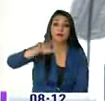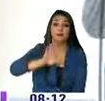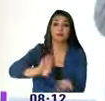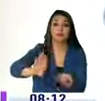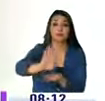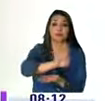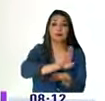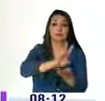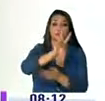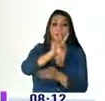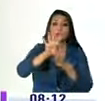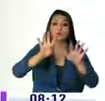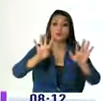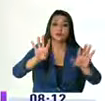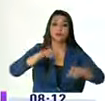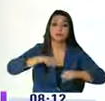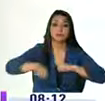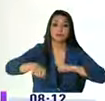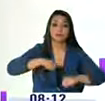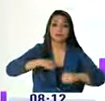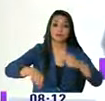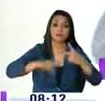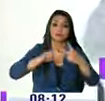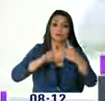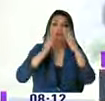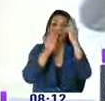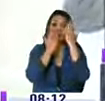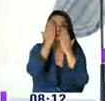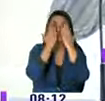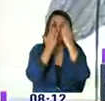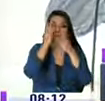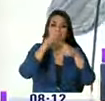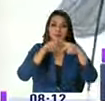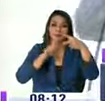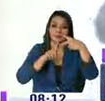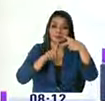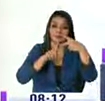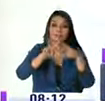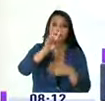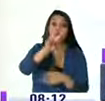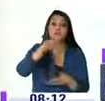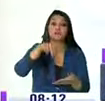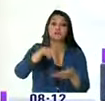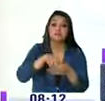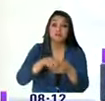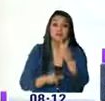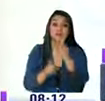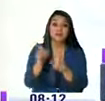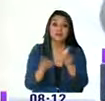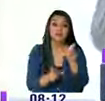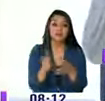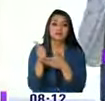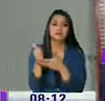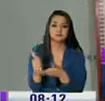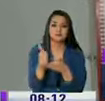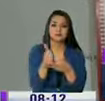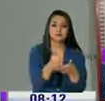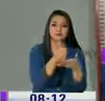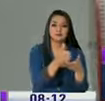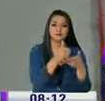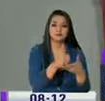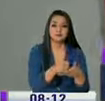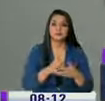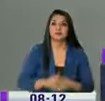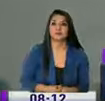barrios 29 de Mayo y Osvaldo Guayasamín. Va a beneficiar a más de 2.000 vecinos de estos barrios. Y para